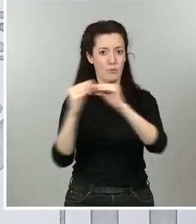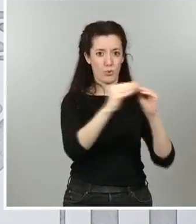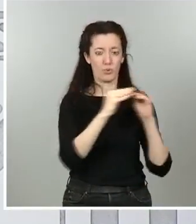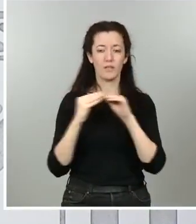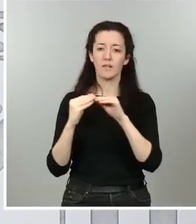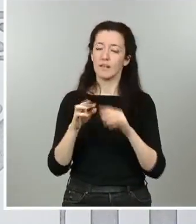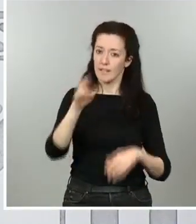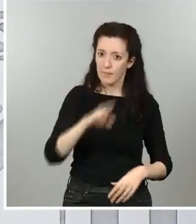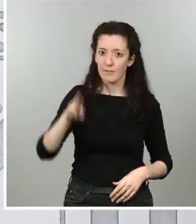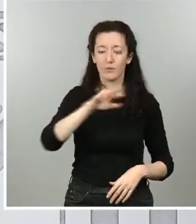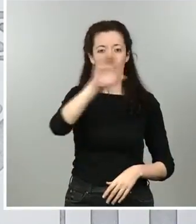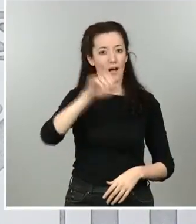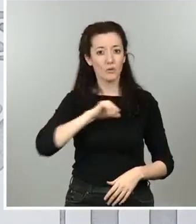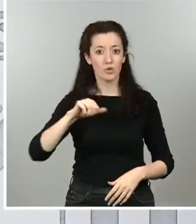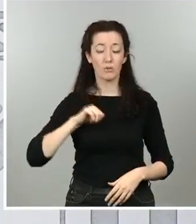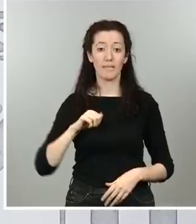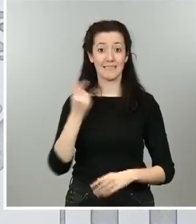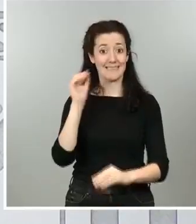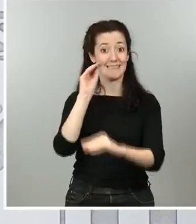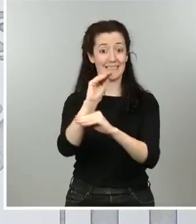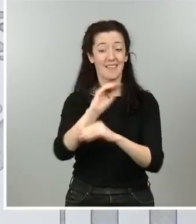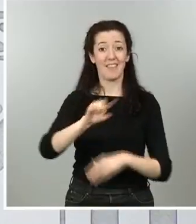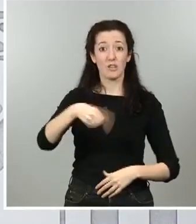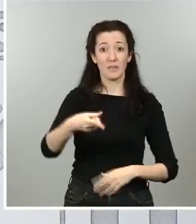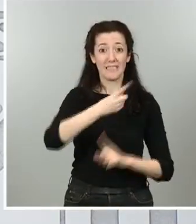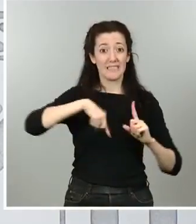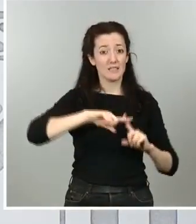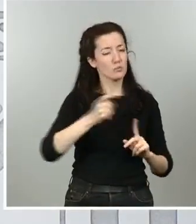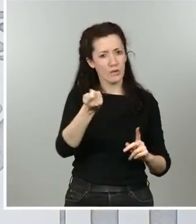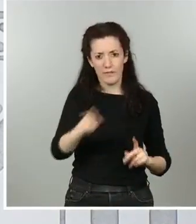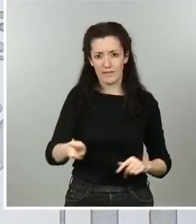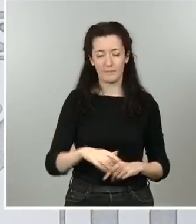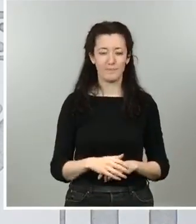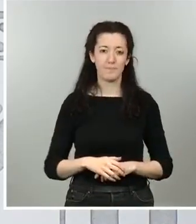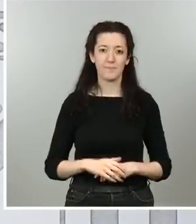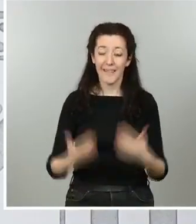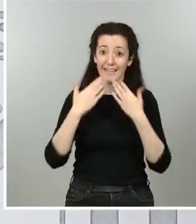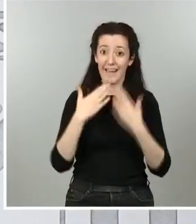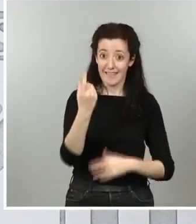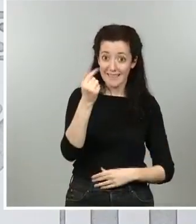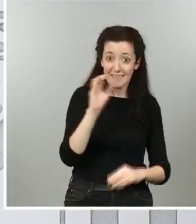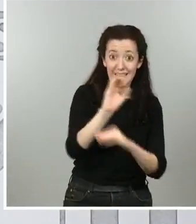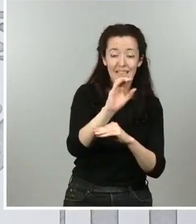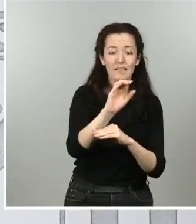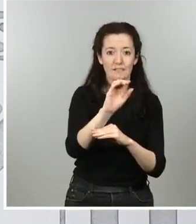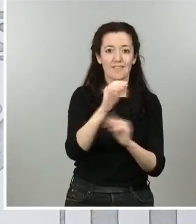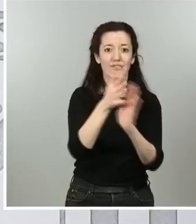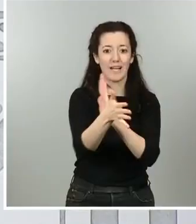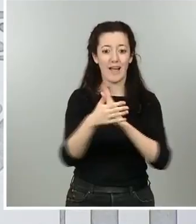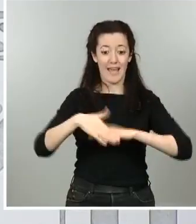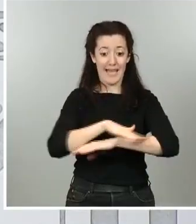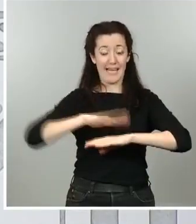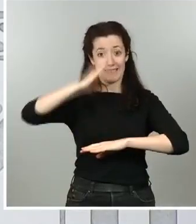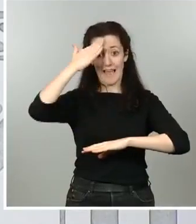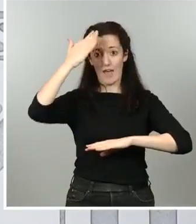que devolver. Este importe va a permitir que sea el Estado quien asuma el coste de la emergencia sanitaria y evitará que